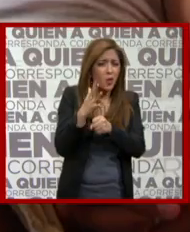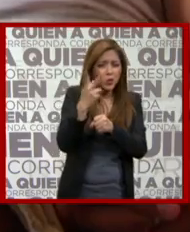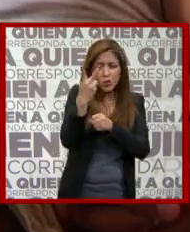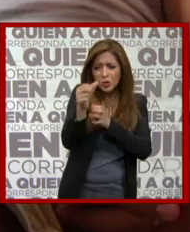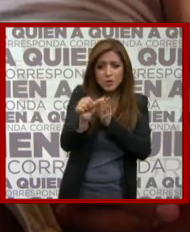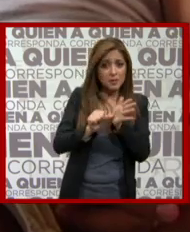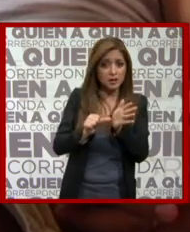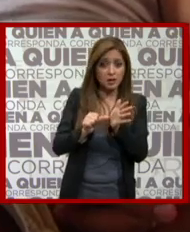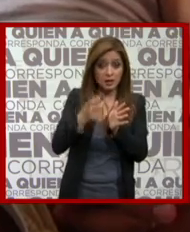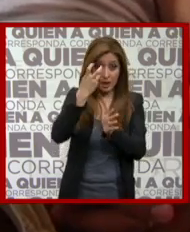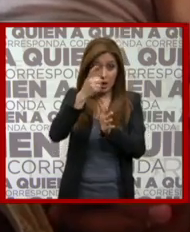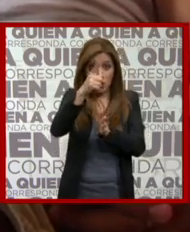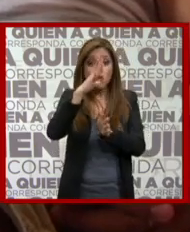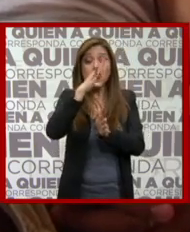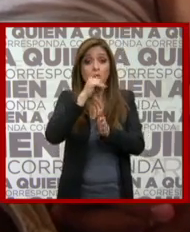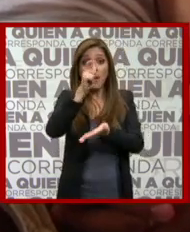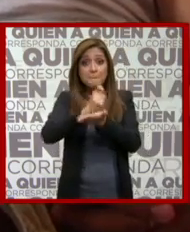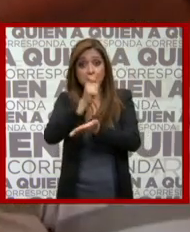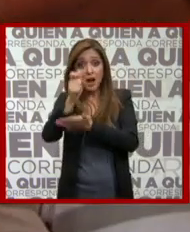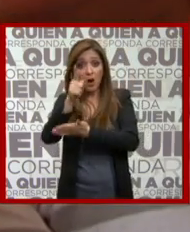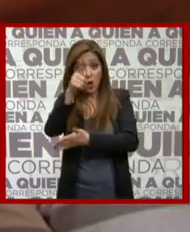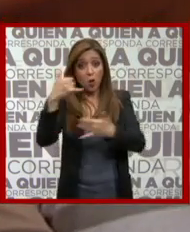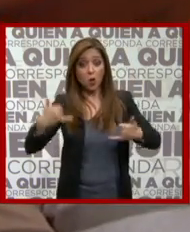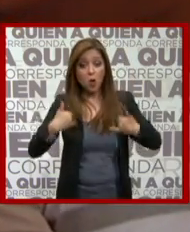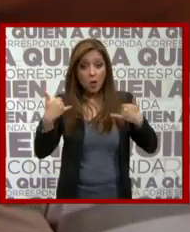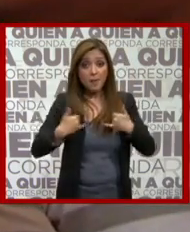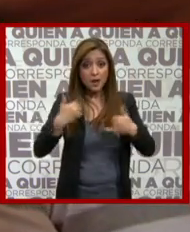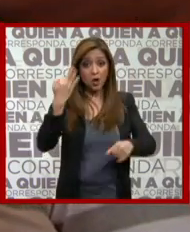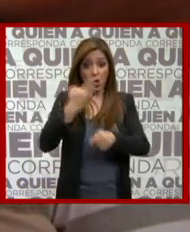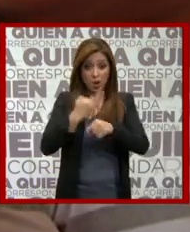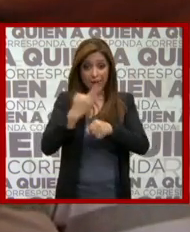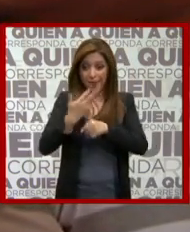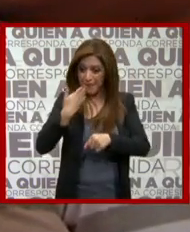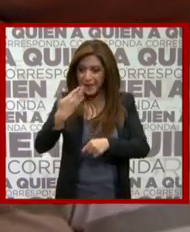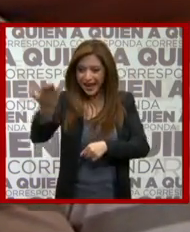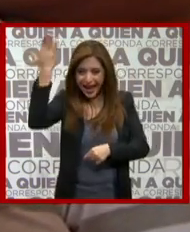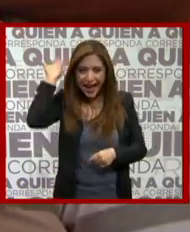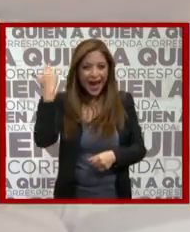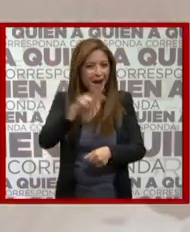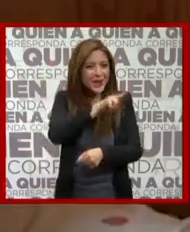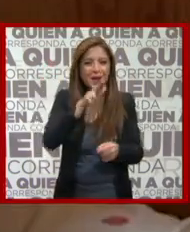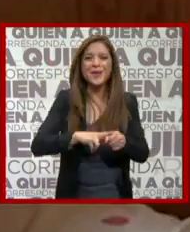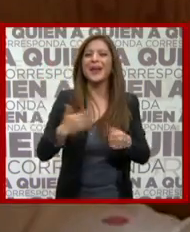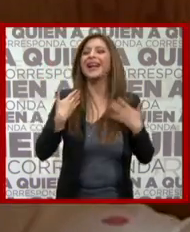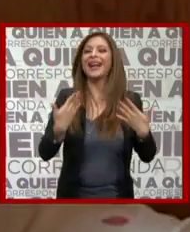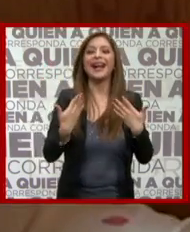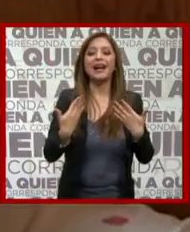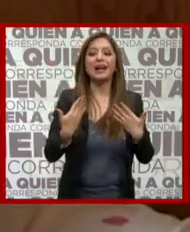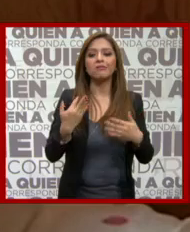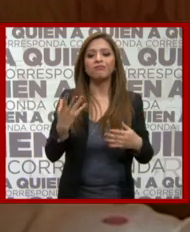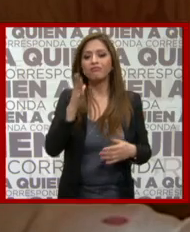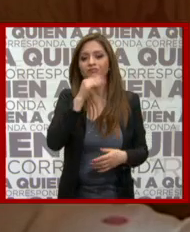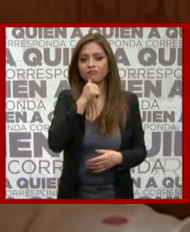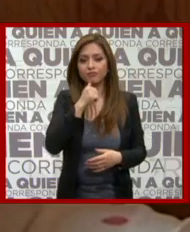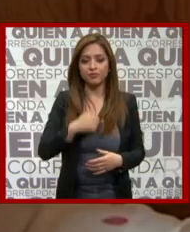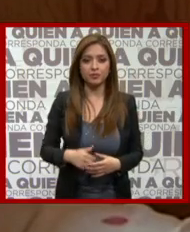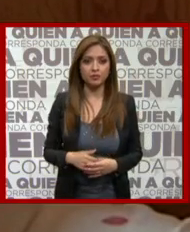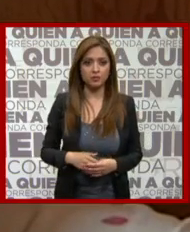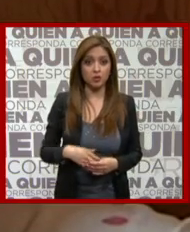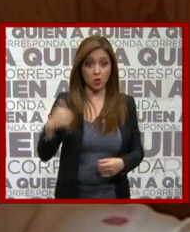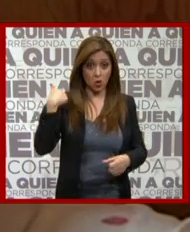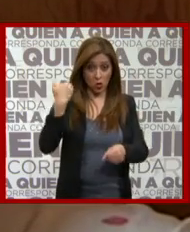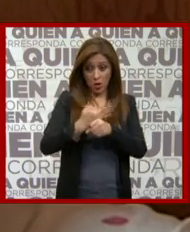Dos años, dos meses. Esto ha impedido la reparación del daño para este joven cuya vida jamás podrá volver a la normalidad. Luego escucho a los jóvenes